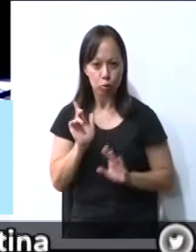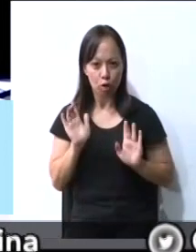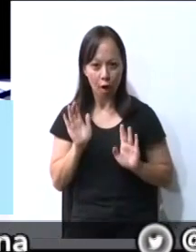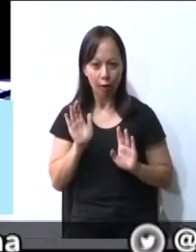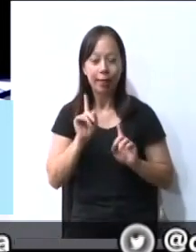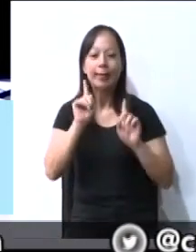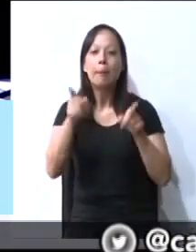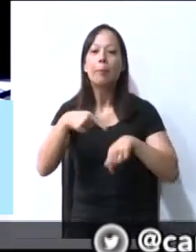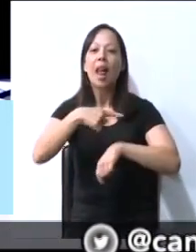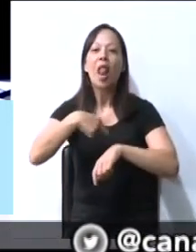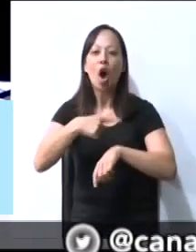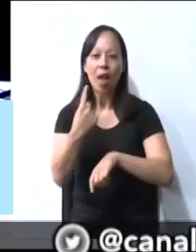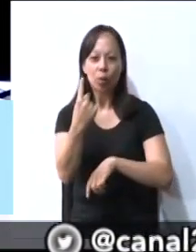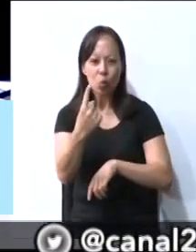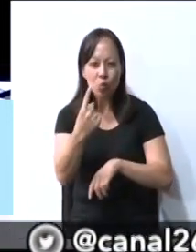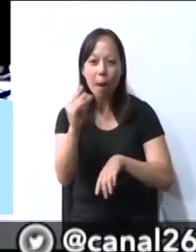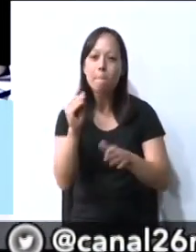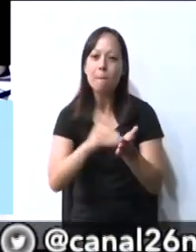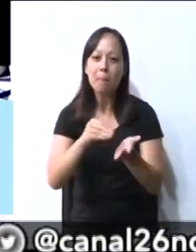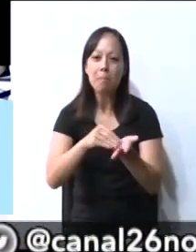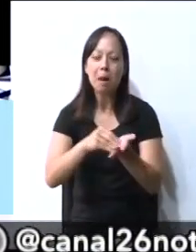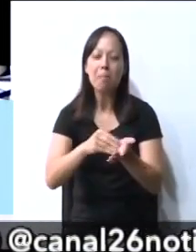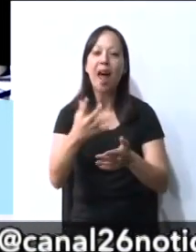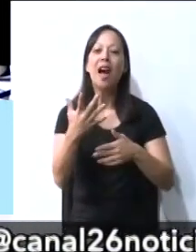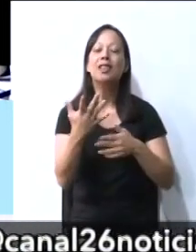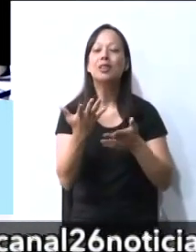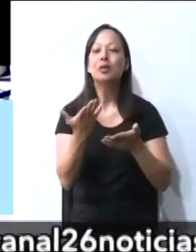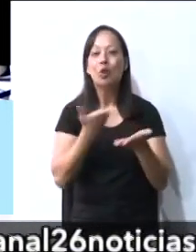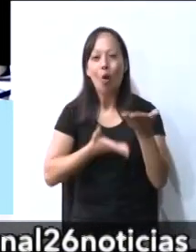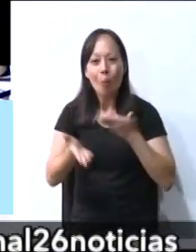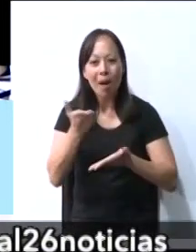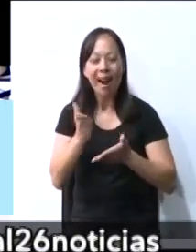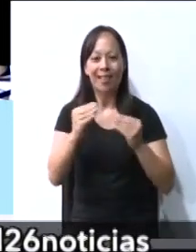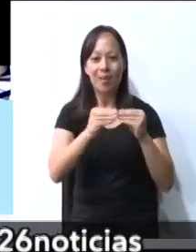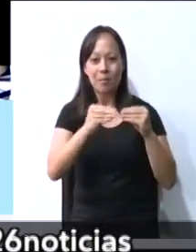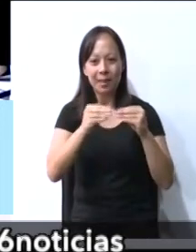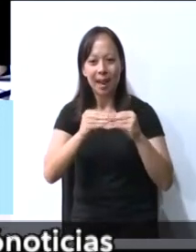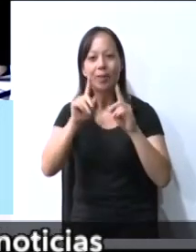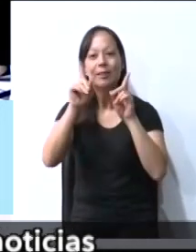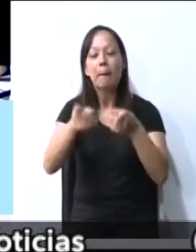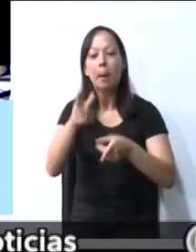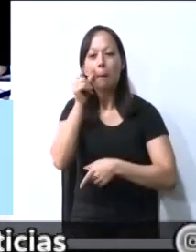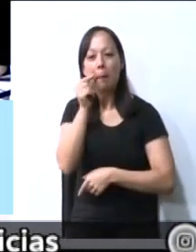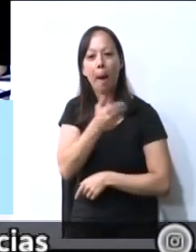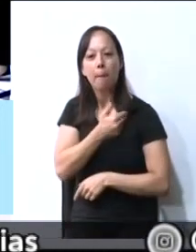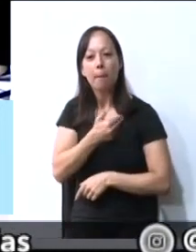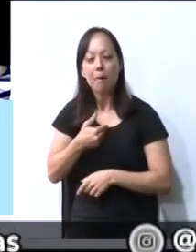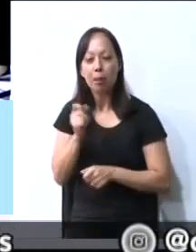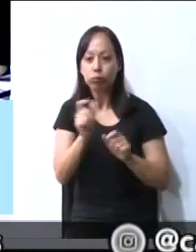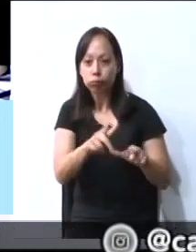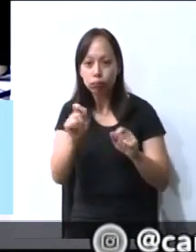sus compañeros, para que sus padres puedan salir a trabajar con tranquilidad sabiendo que los chicos están en buenas